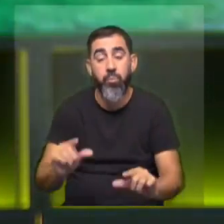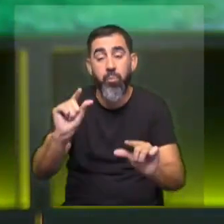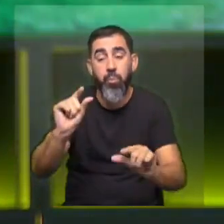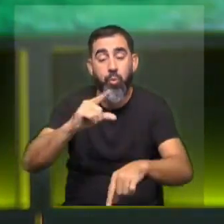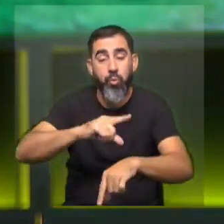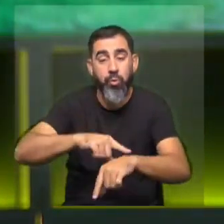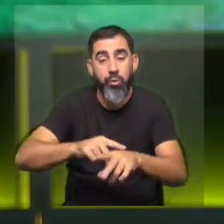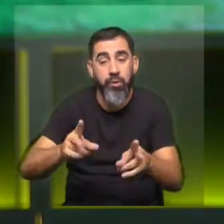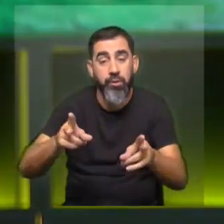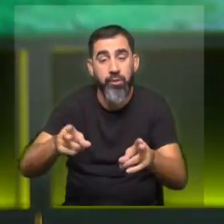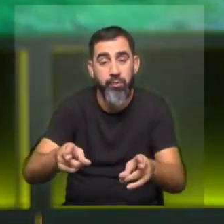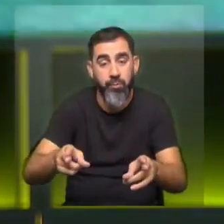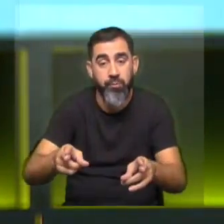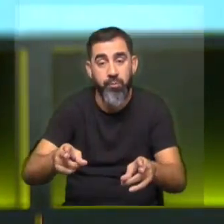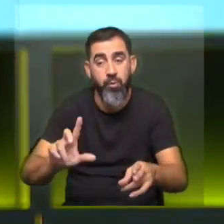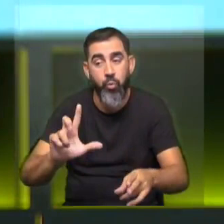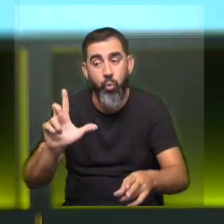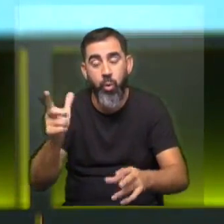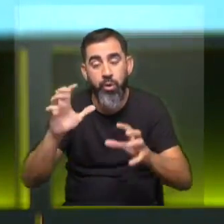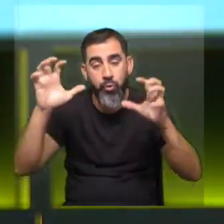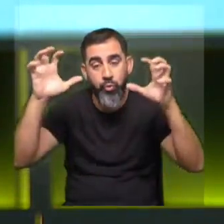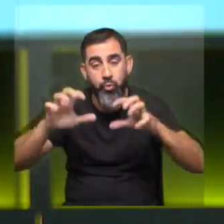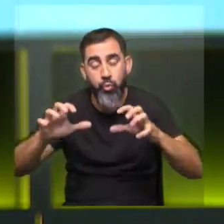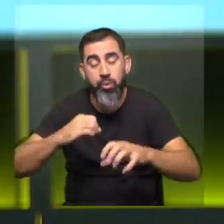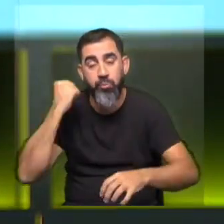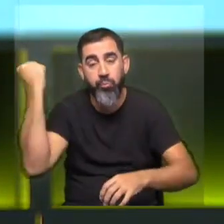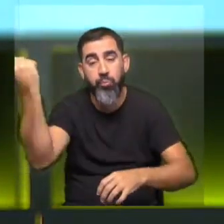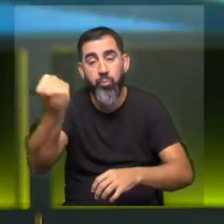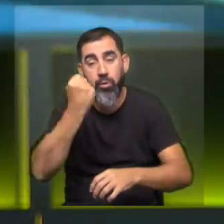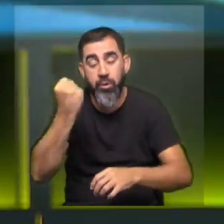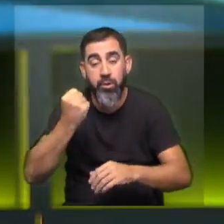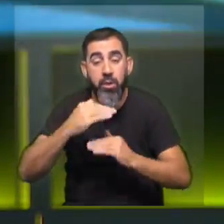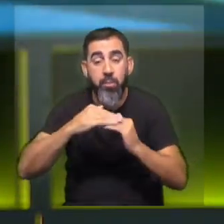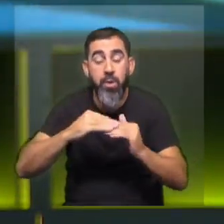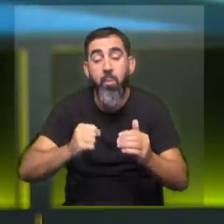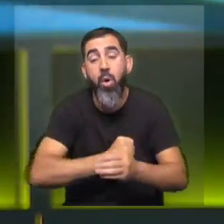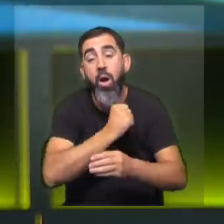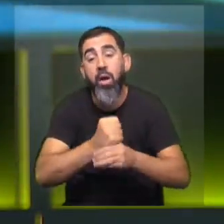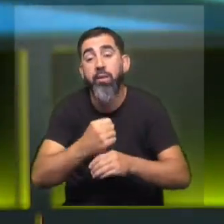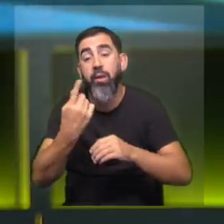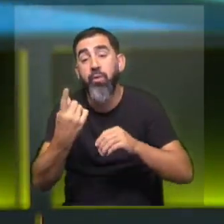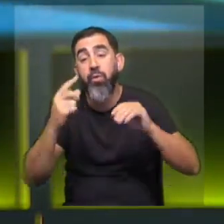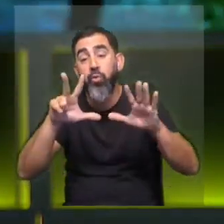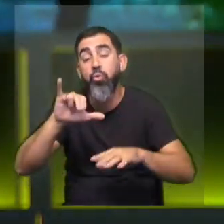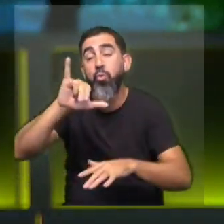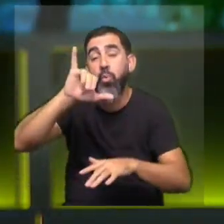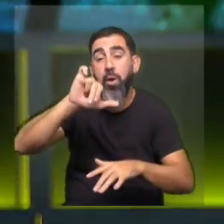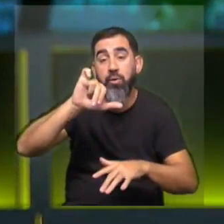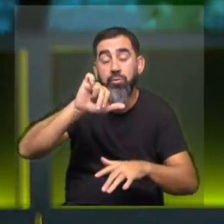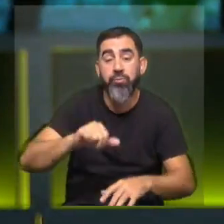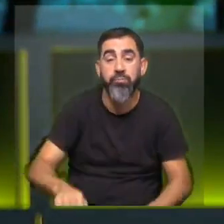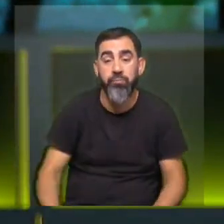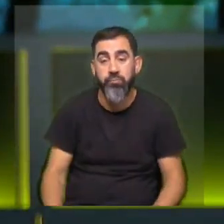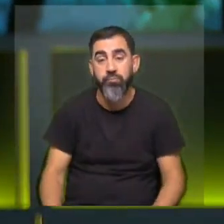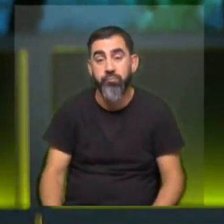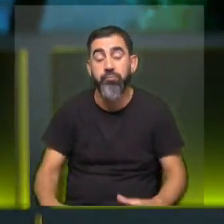plazo, no estamos viendo eventos de precipitaciones importantes, por lo menos hasta lo que es el día 18 de mayo, en donde, bueno,